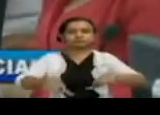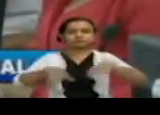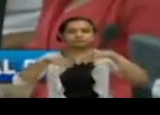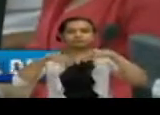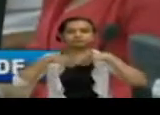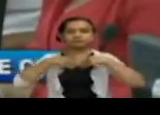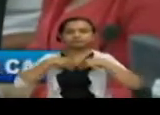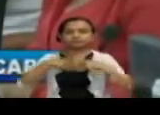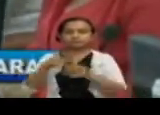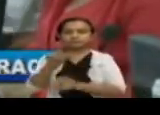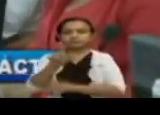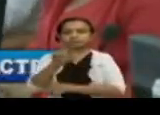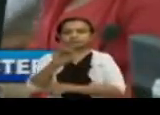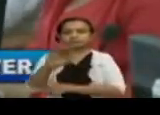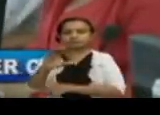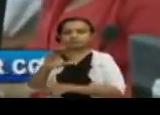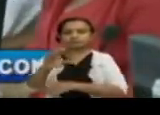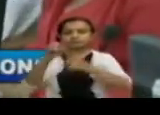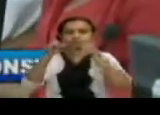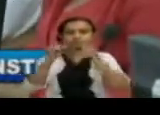al licenciado